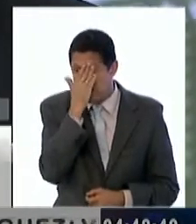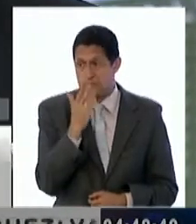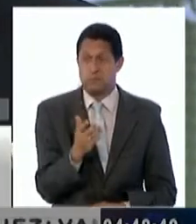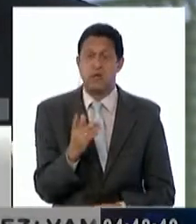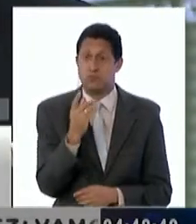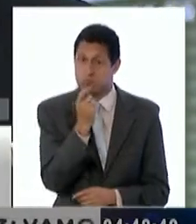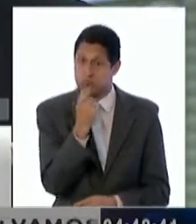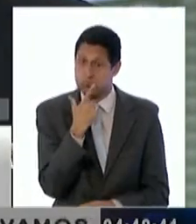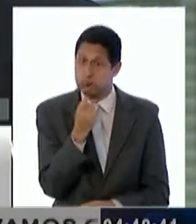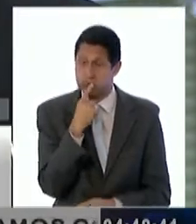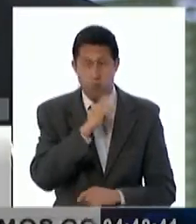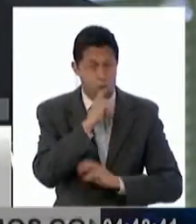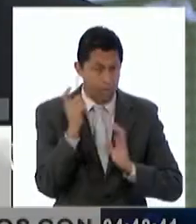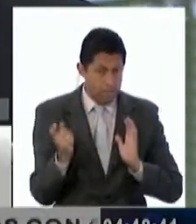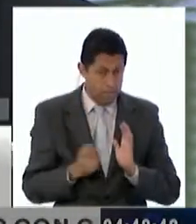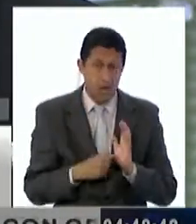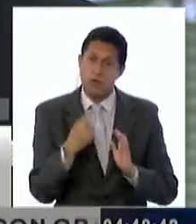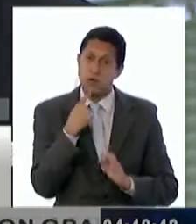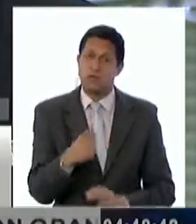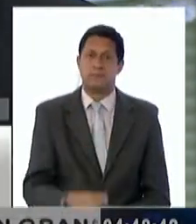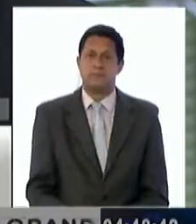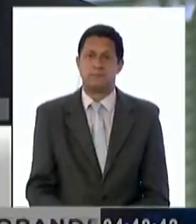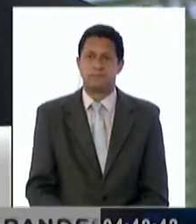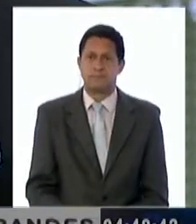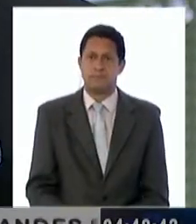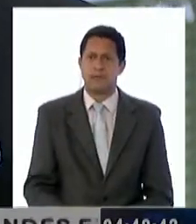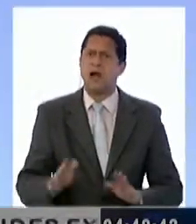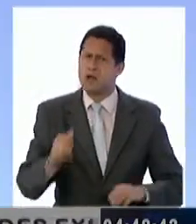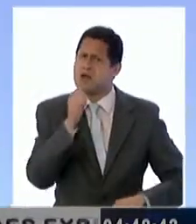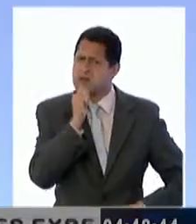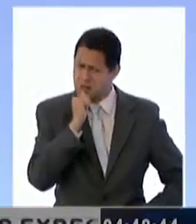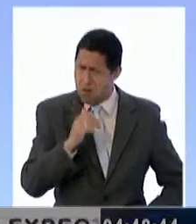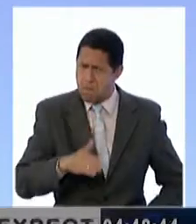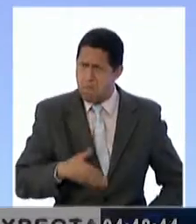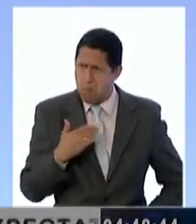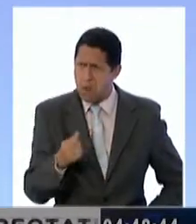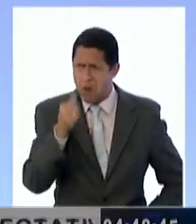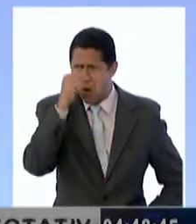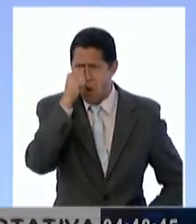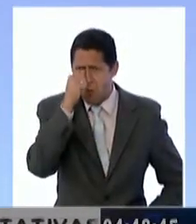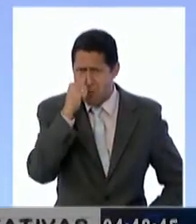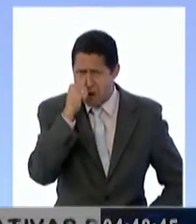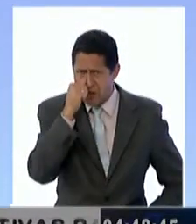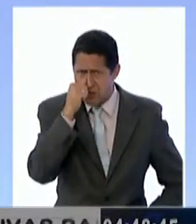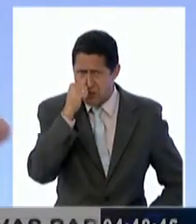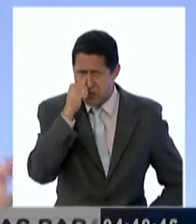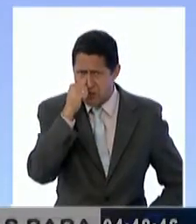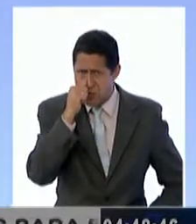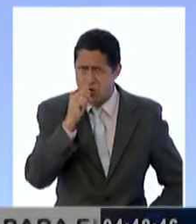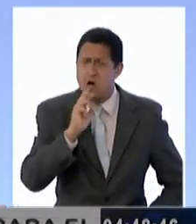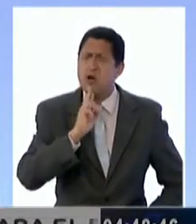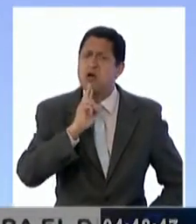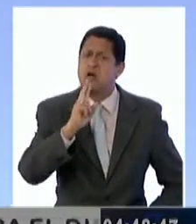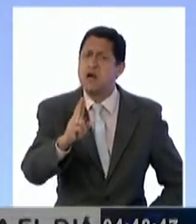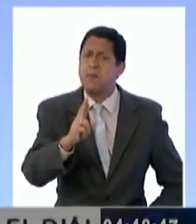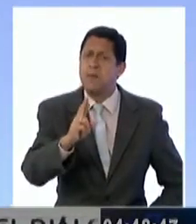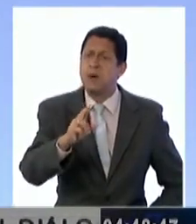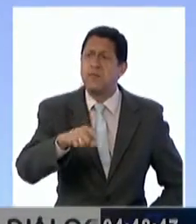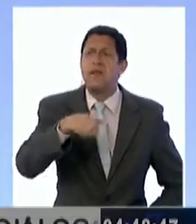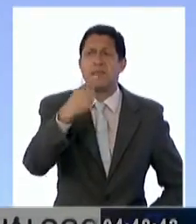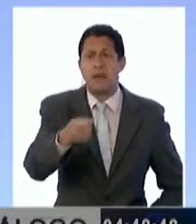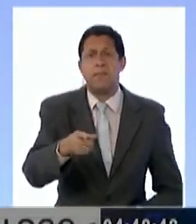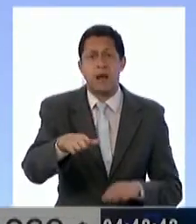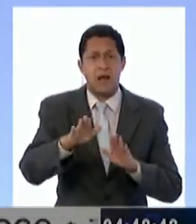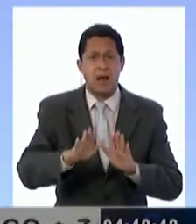y las indicaciones que se le dan a los pacientes ahora quiénes son candidatos para optar a una rinoplastia yo quiero que abordemos este tema al